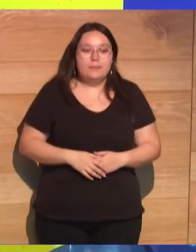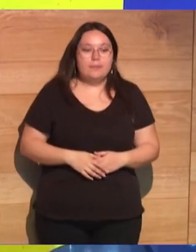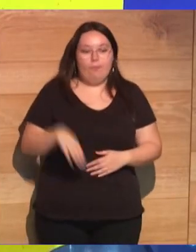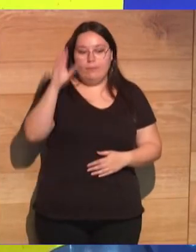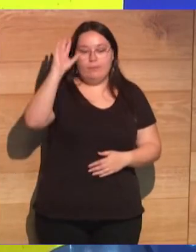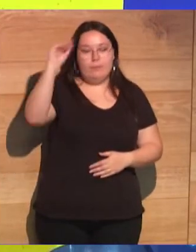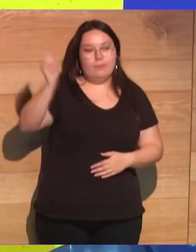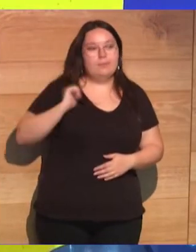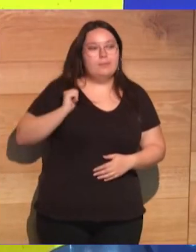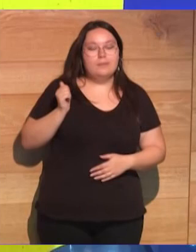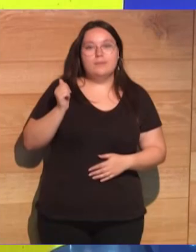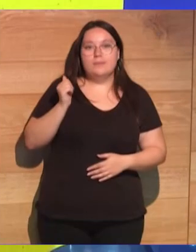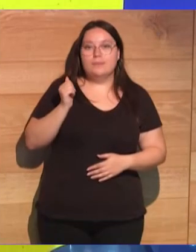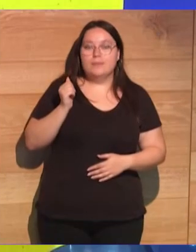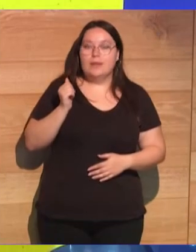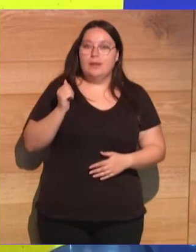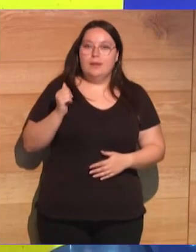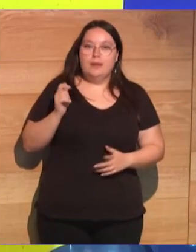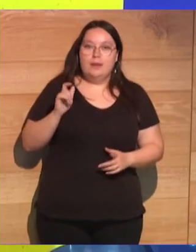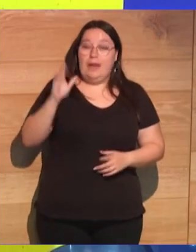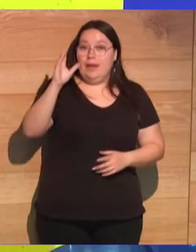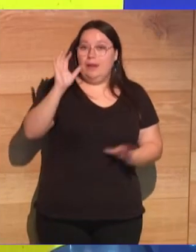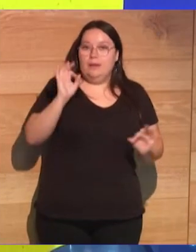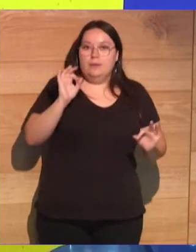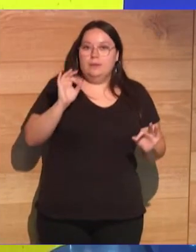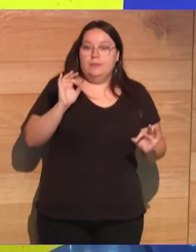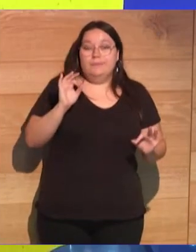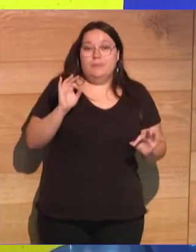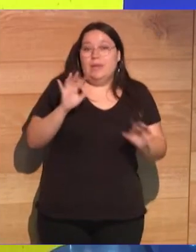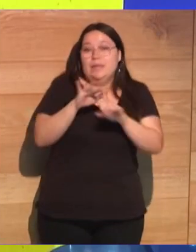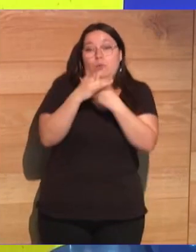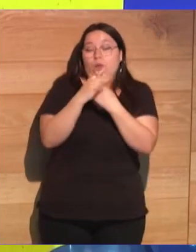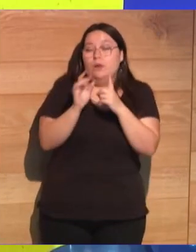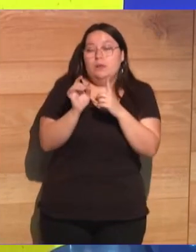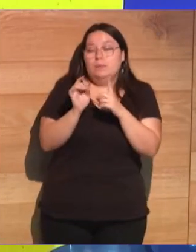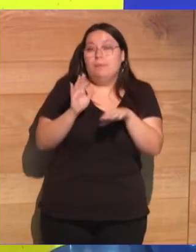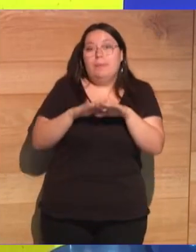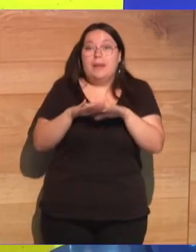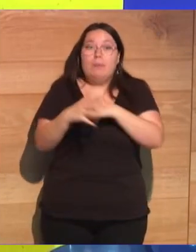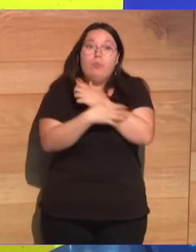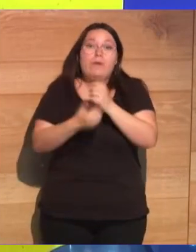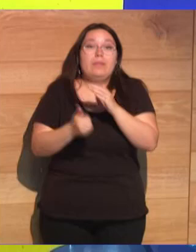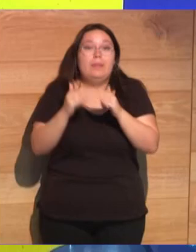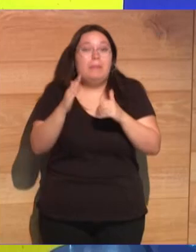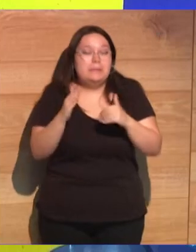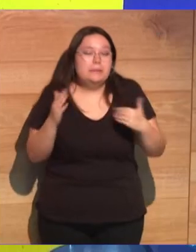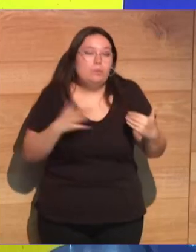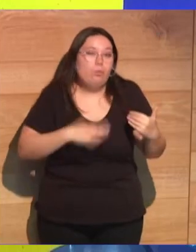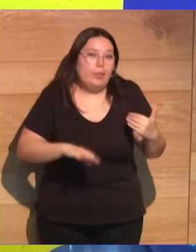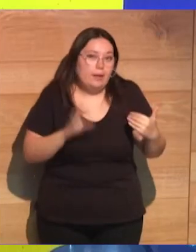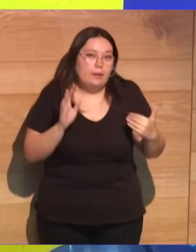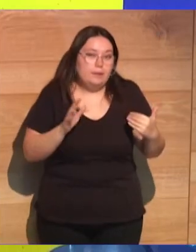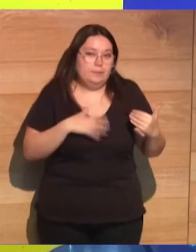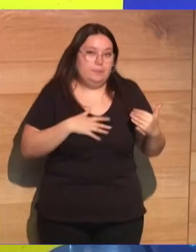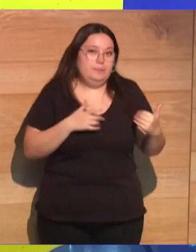artificial tiene todos los ingredientes para crear más pobreza. No digo que vaya a ocurrir, no digo que vaya a ocurrir, sobre todo si atendemos a la